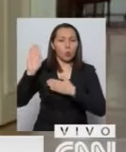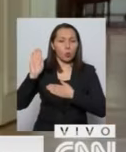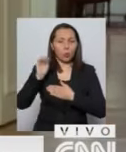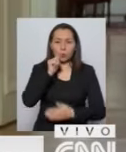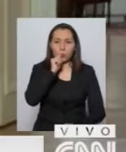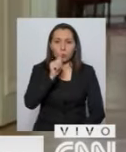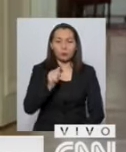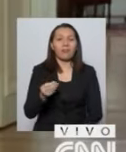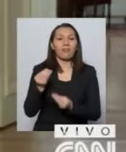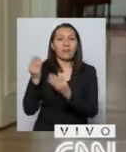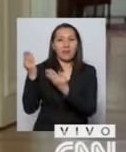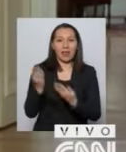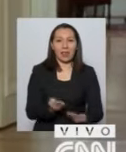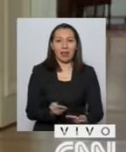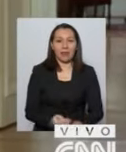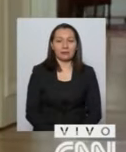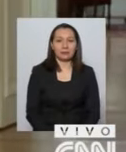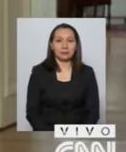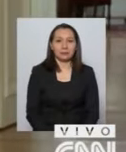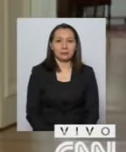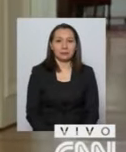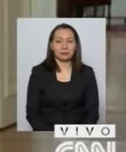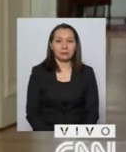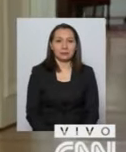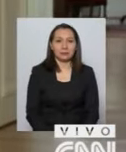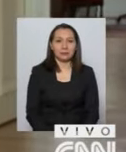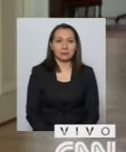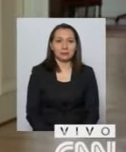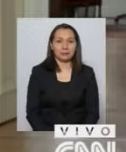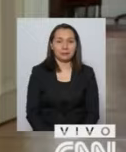al Partido Republicano.